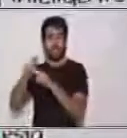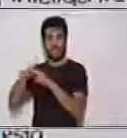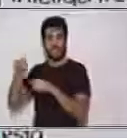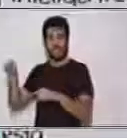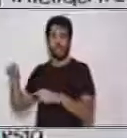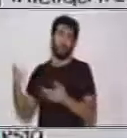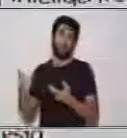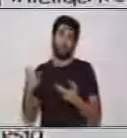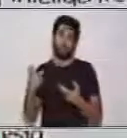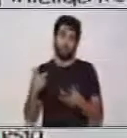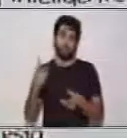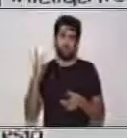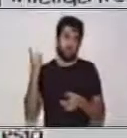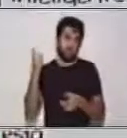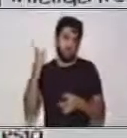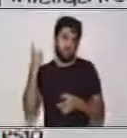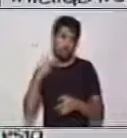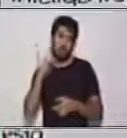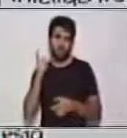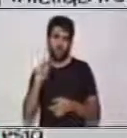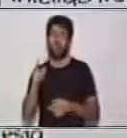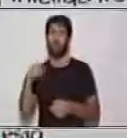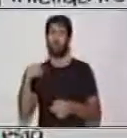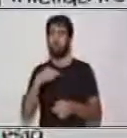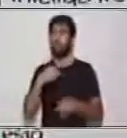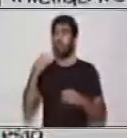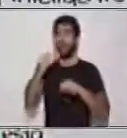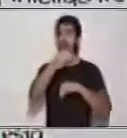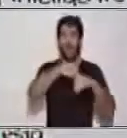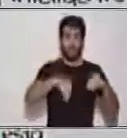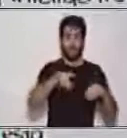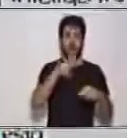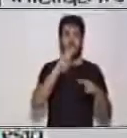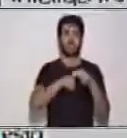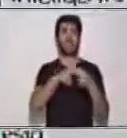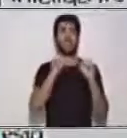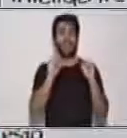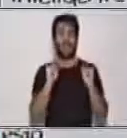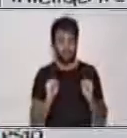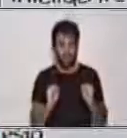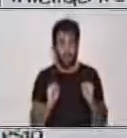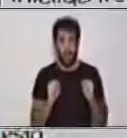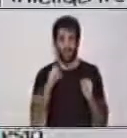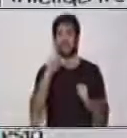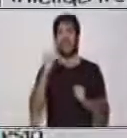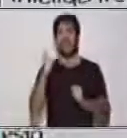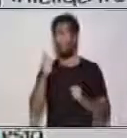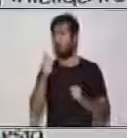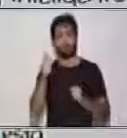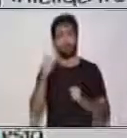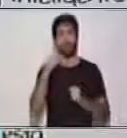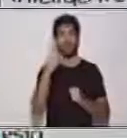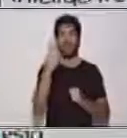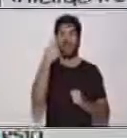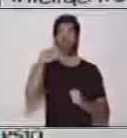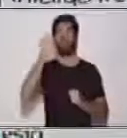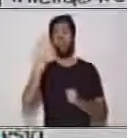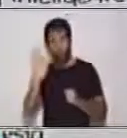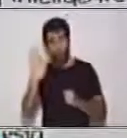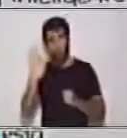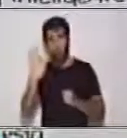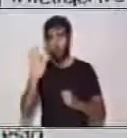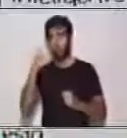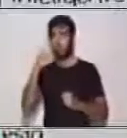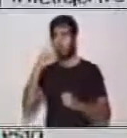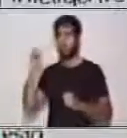cambiar es la palabra sentada y sus. Para que haya concordancia debe de ser